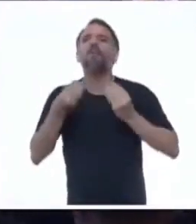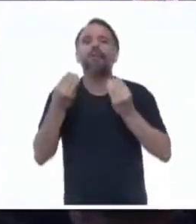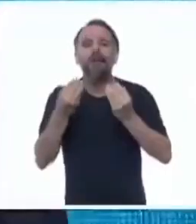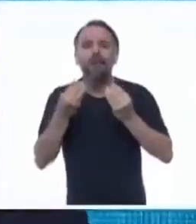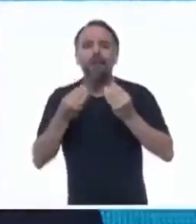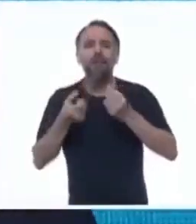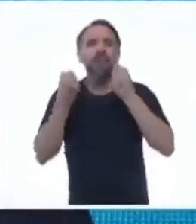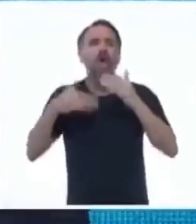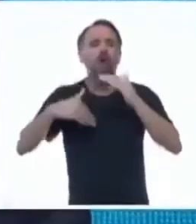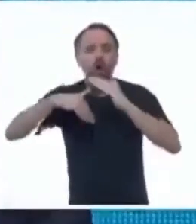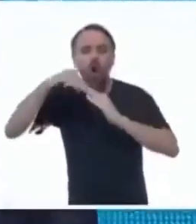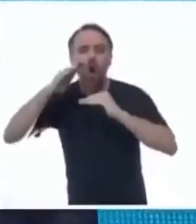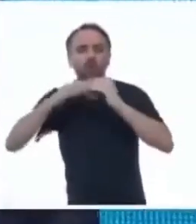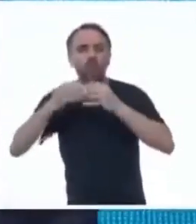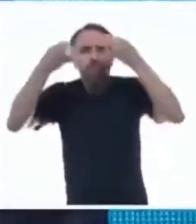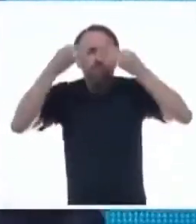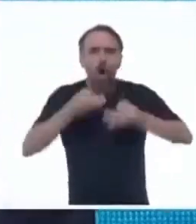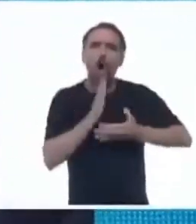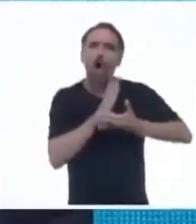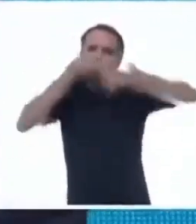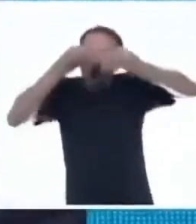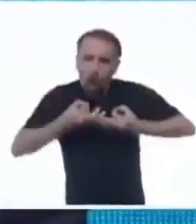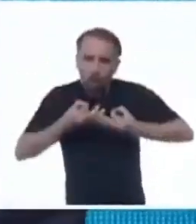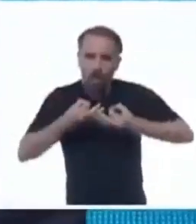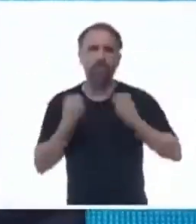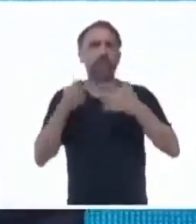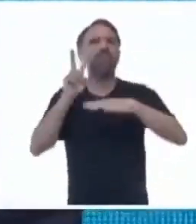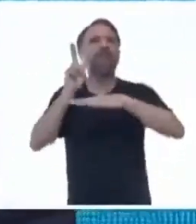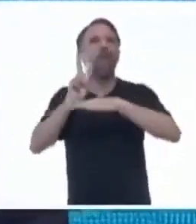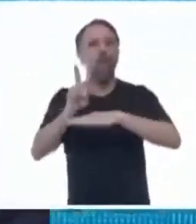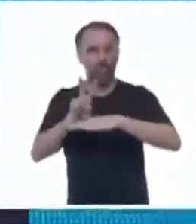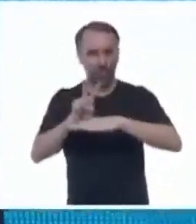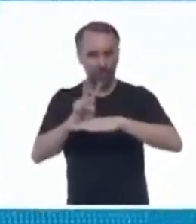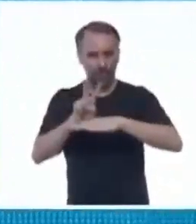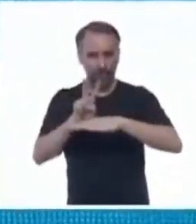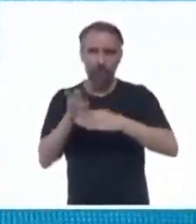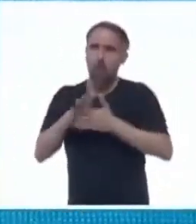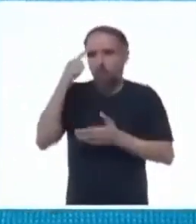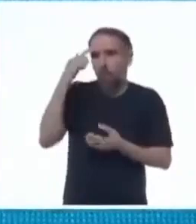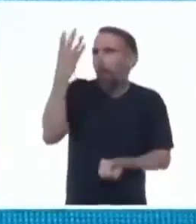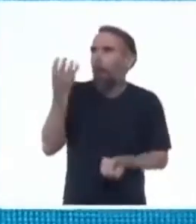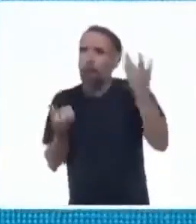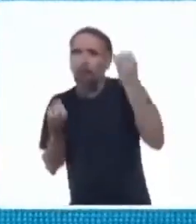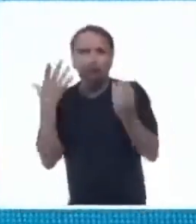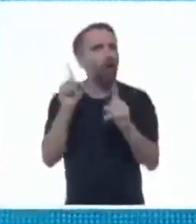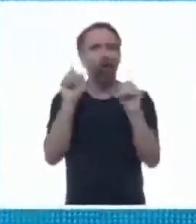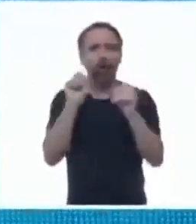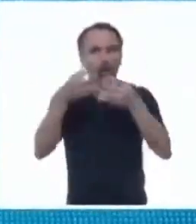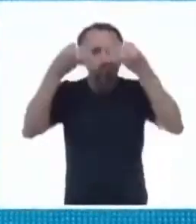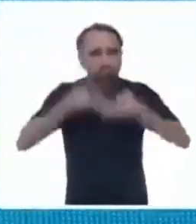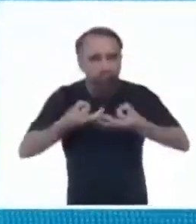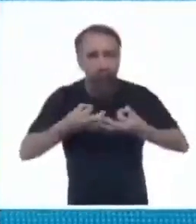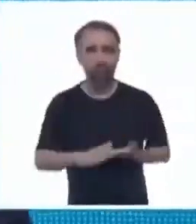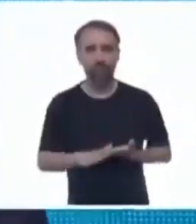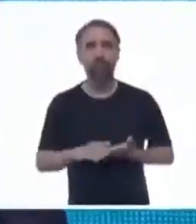construir más orden, más seguridad y no improvisación. Que mi compromiso